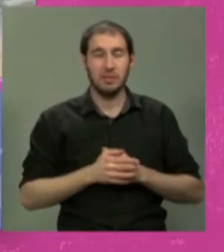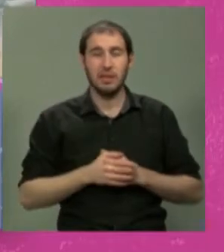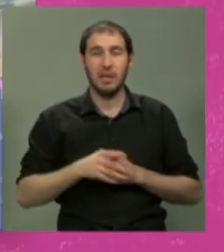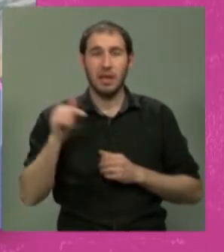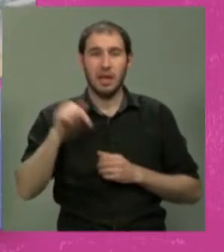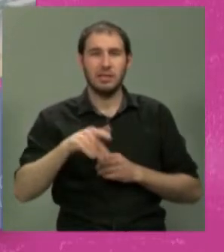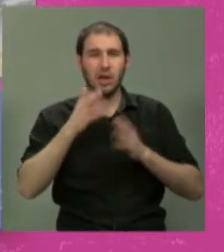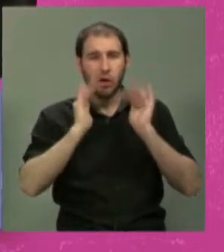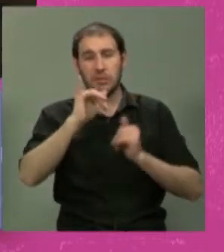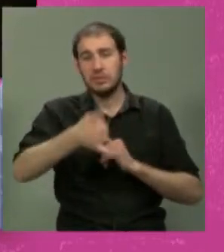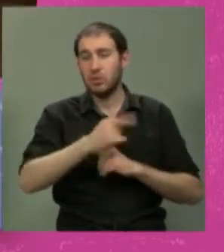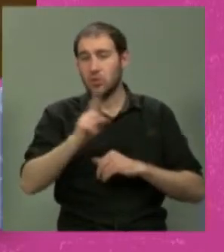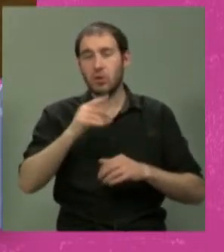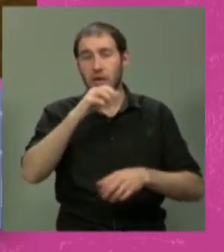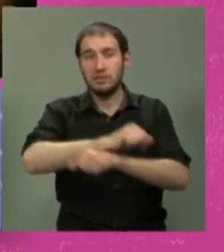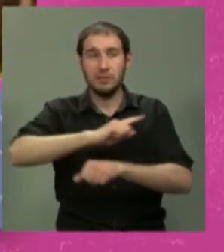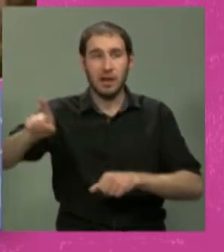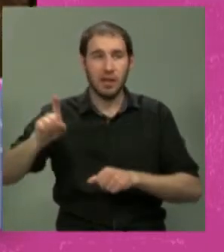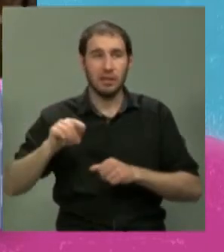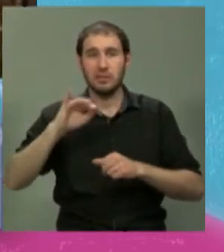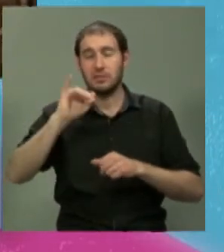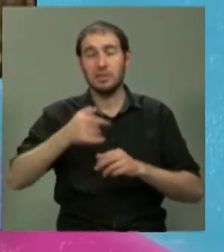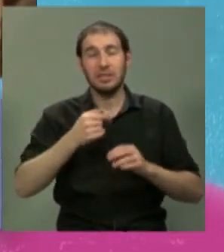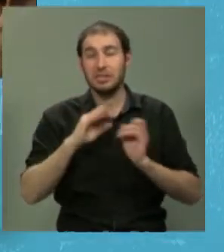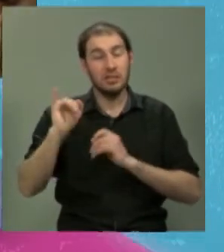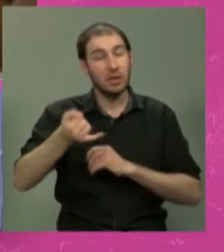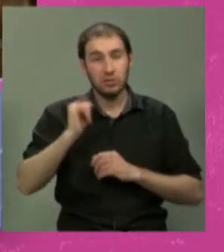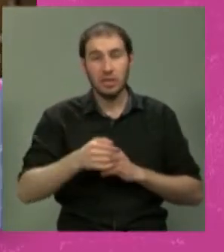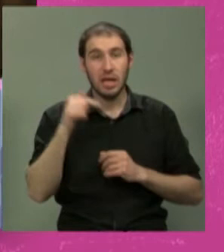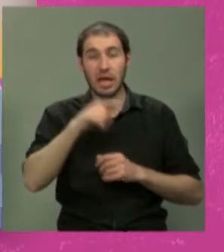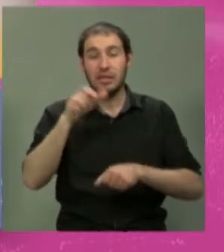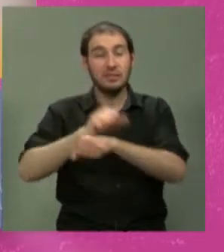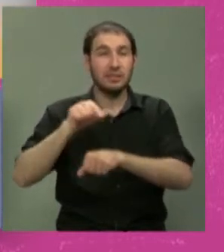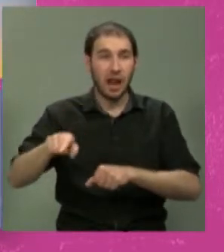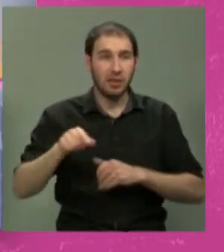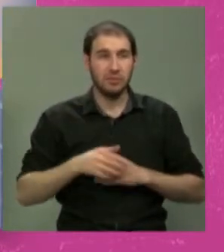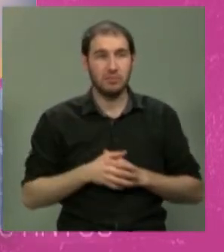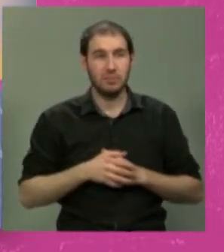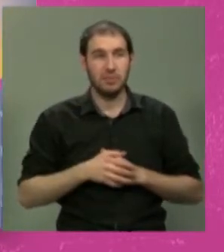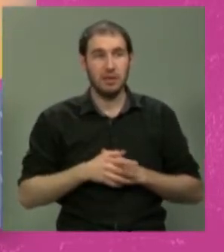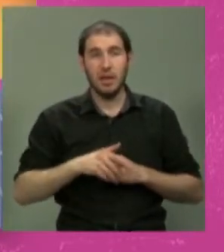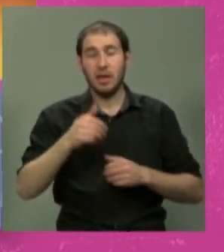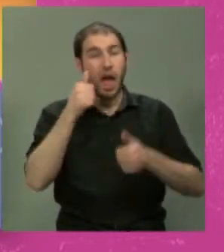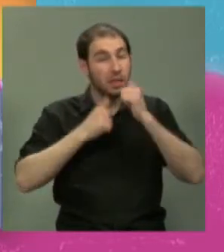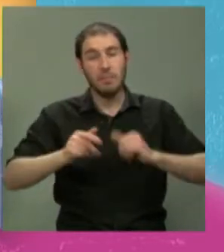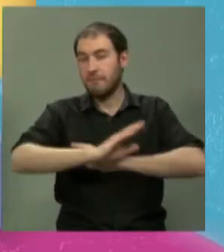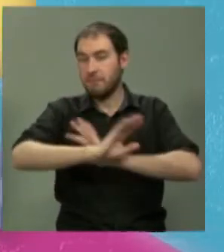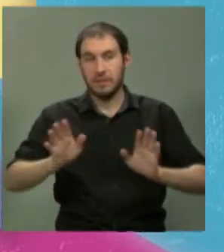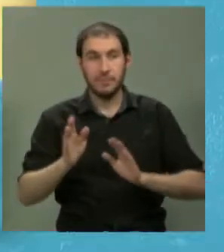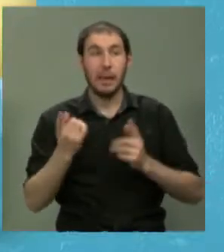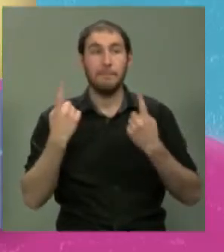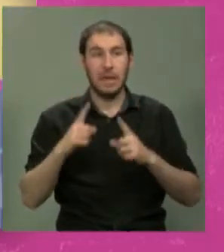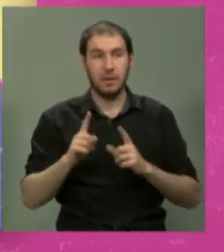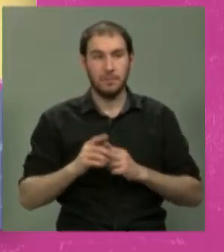o no niñito, y lo encerrás. Algo que es indiscutible es que encerrado no agrede más a nadie. Ahora,